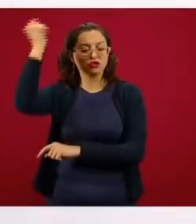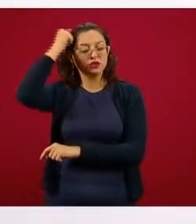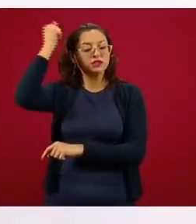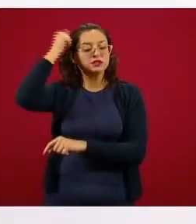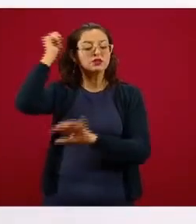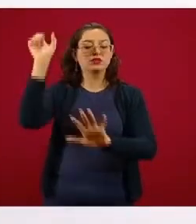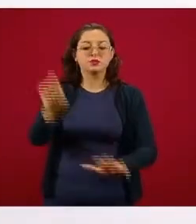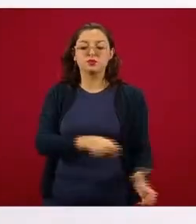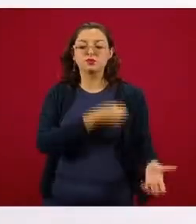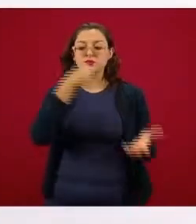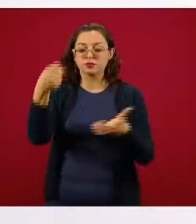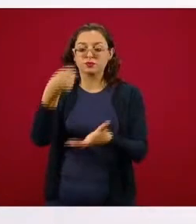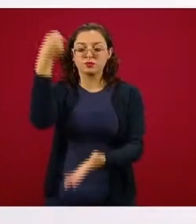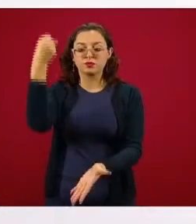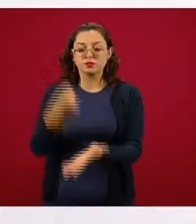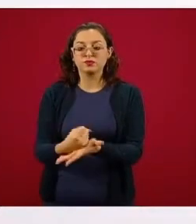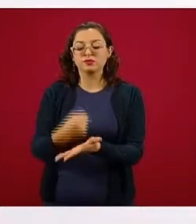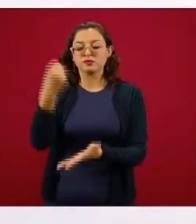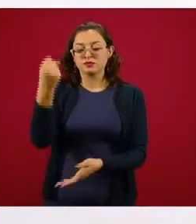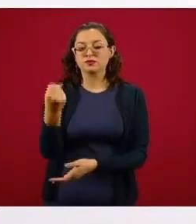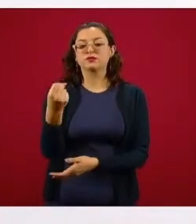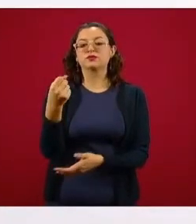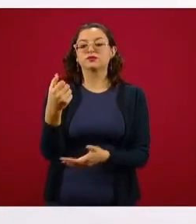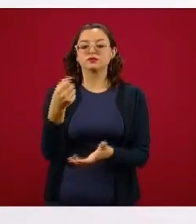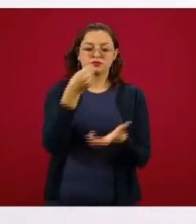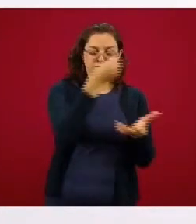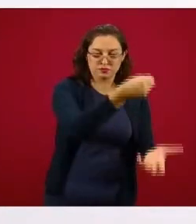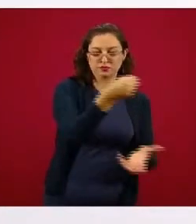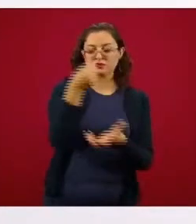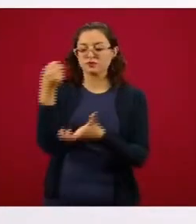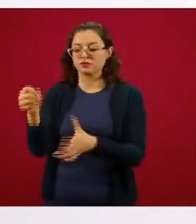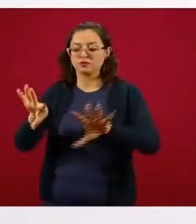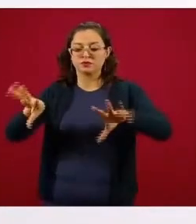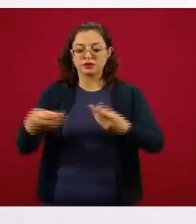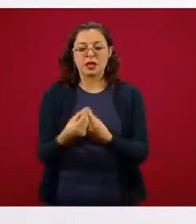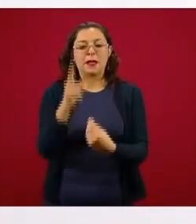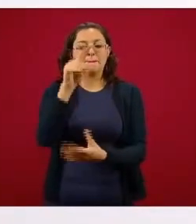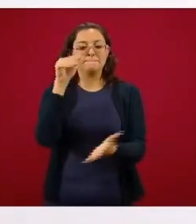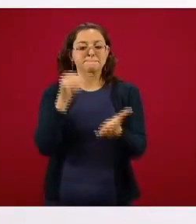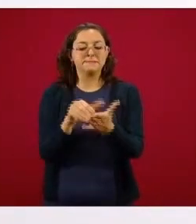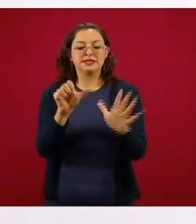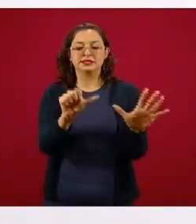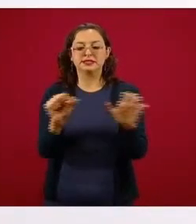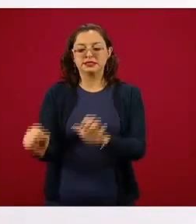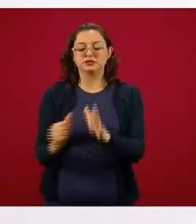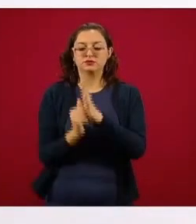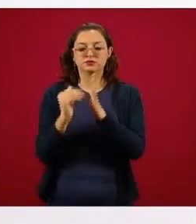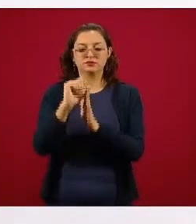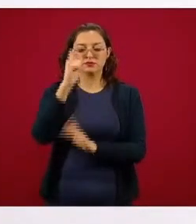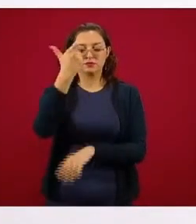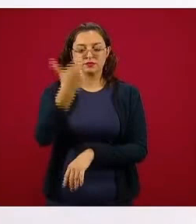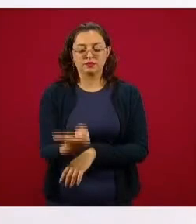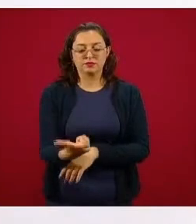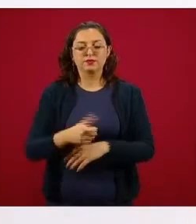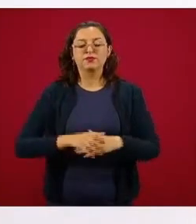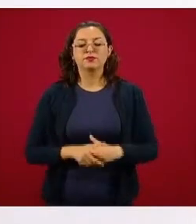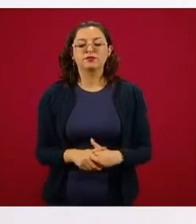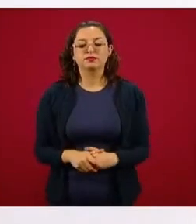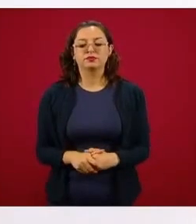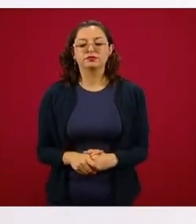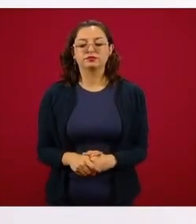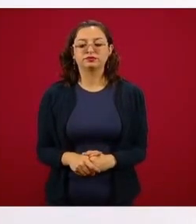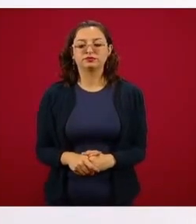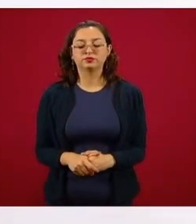una inversión autorizada para ambas obras de 1.600 millones de pesos. No se